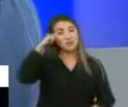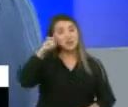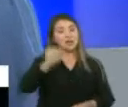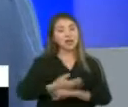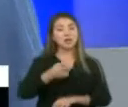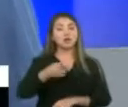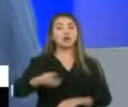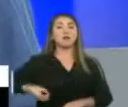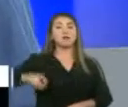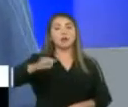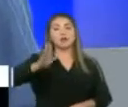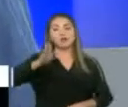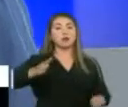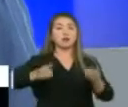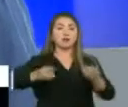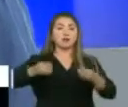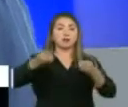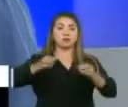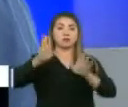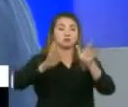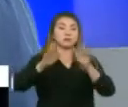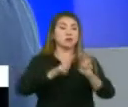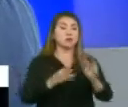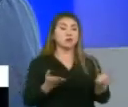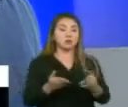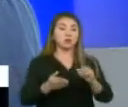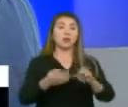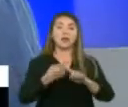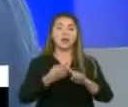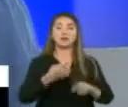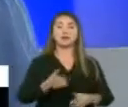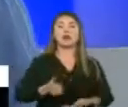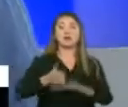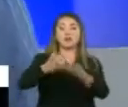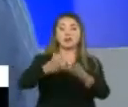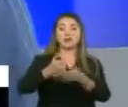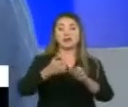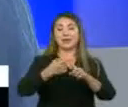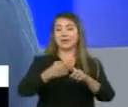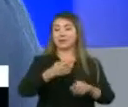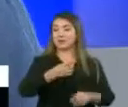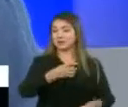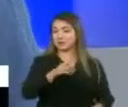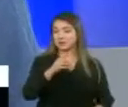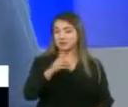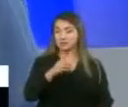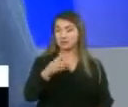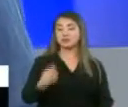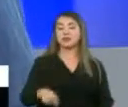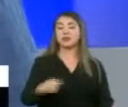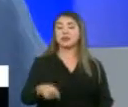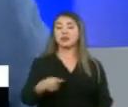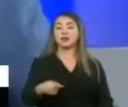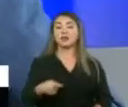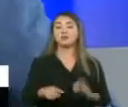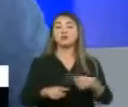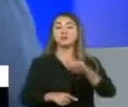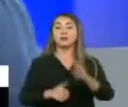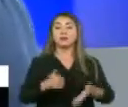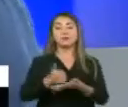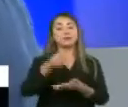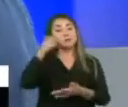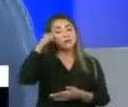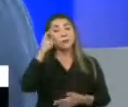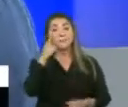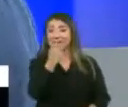de un candidato, finalmente esto se resuelve en que sea la ex candidata presidencial, ex senadora, ex ministra Evelyn Matthei como la próxima alcaldesa de Providencia, me parece muy